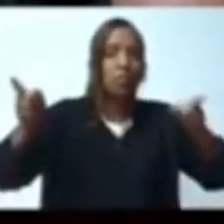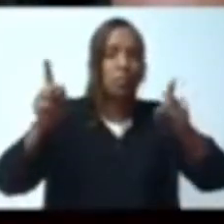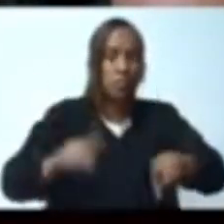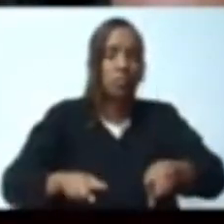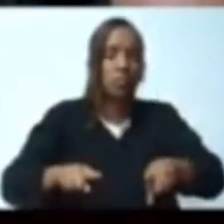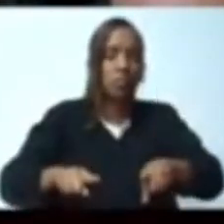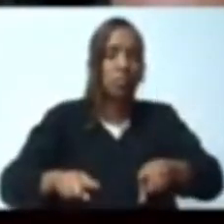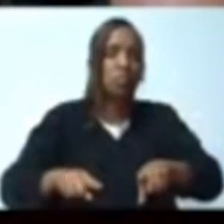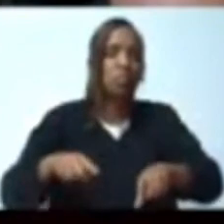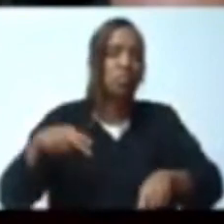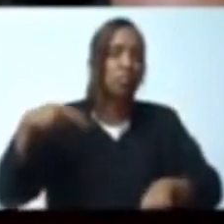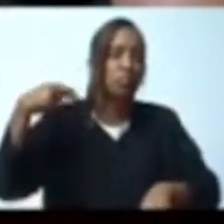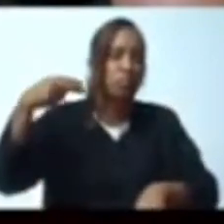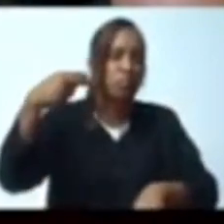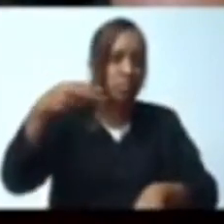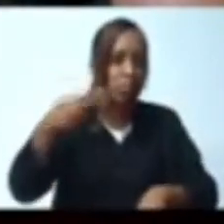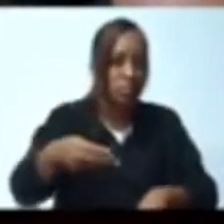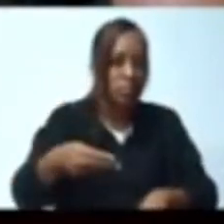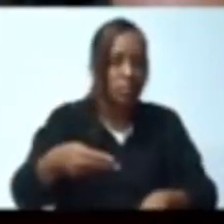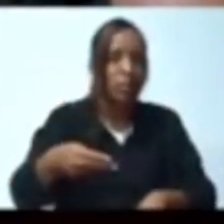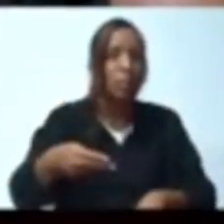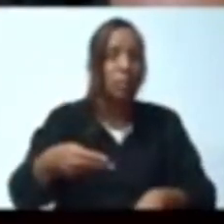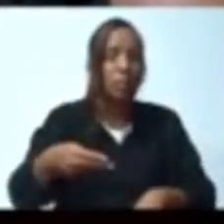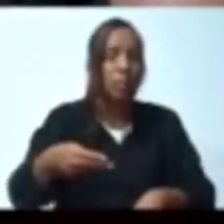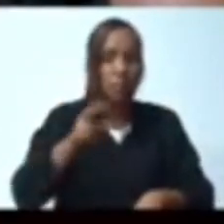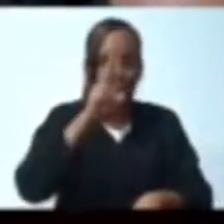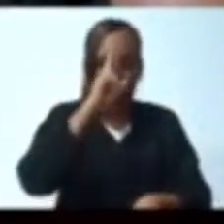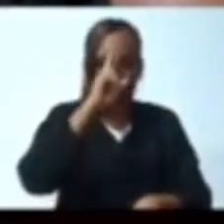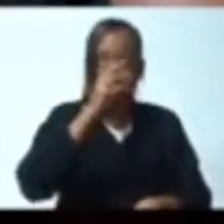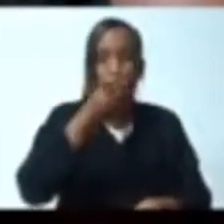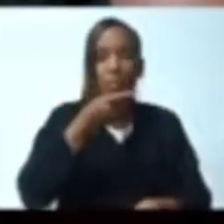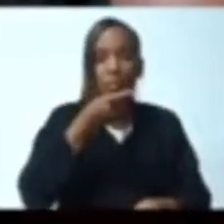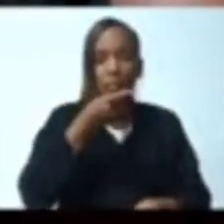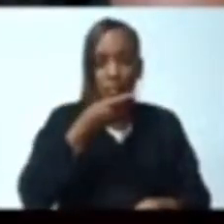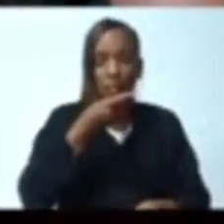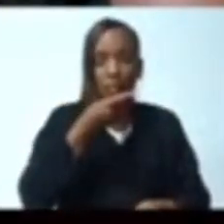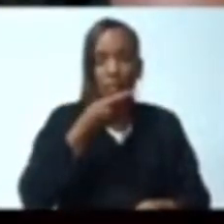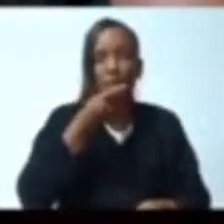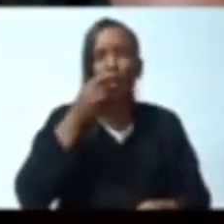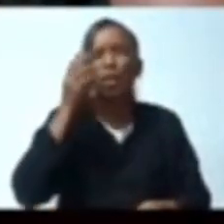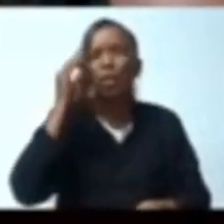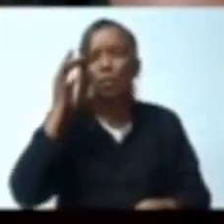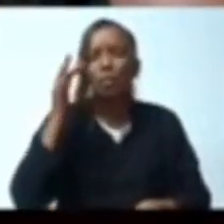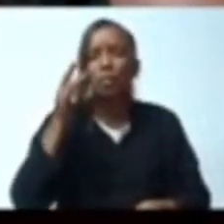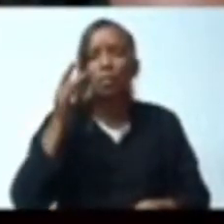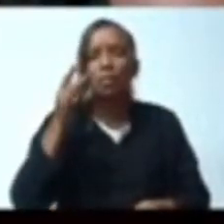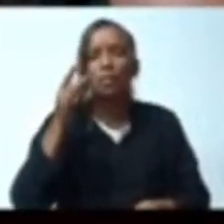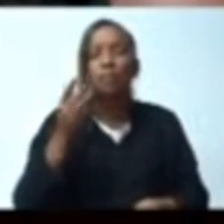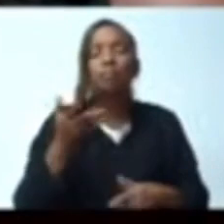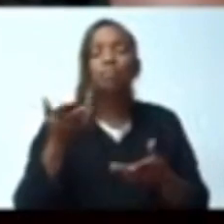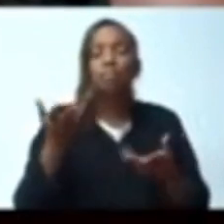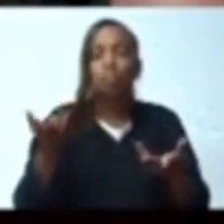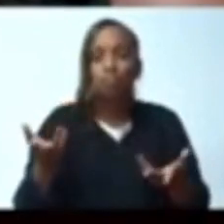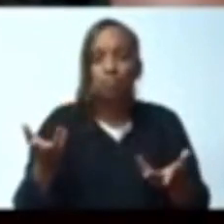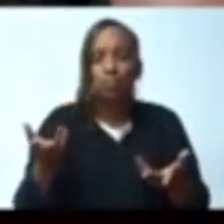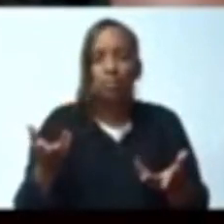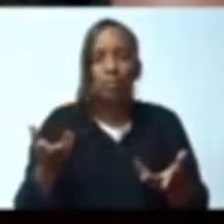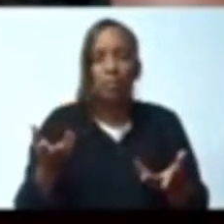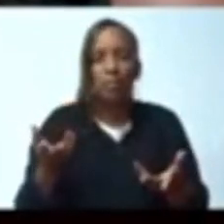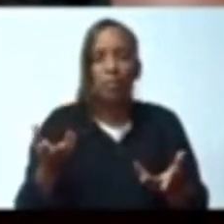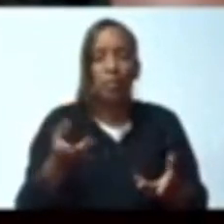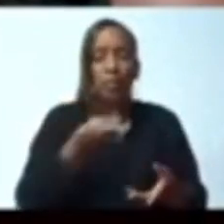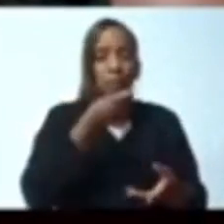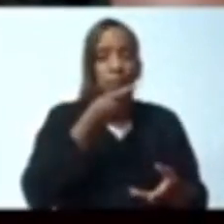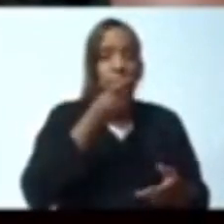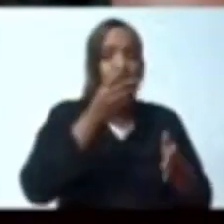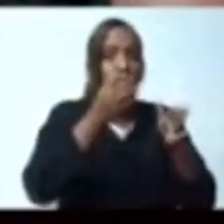demostró el valor del pueblo dominicano cuando se le vulneró un